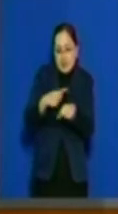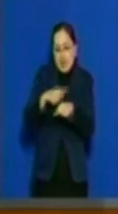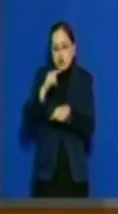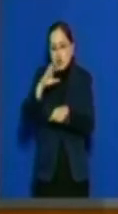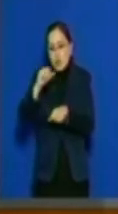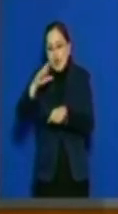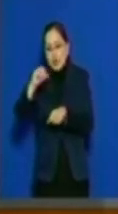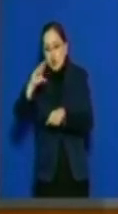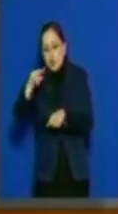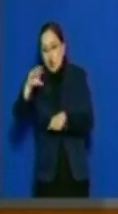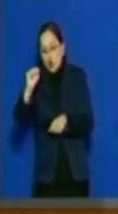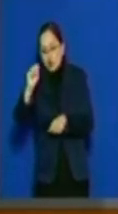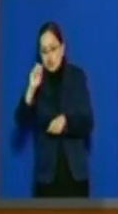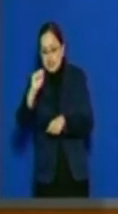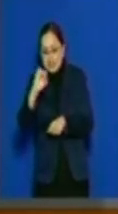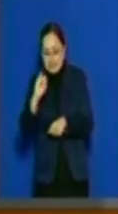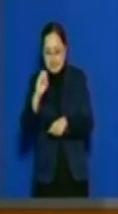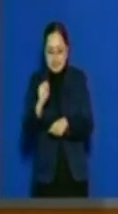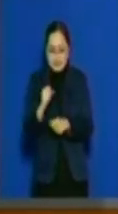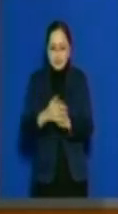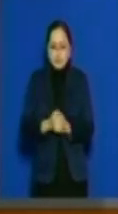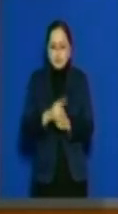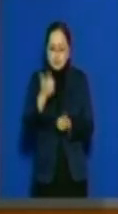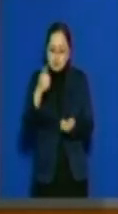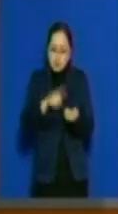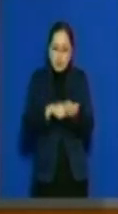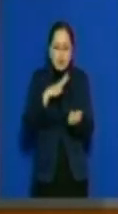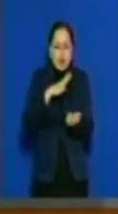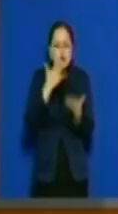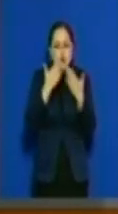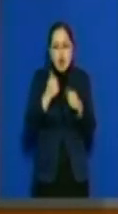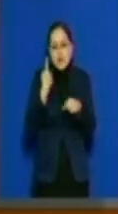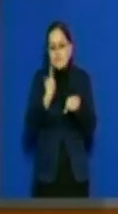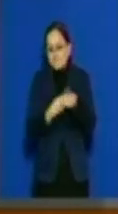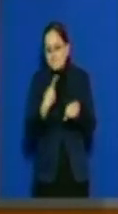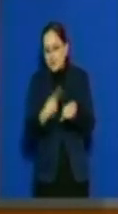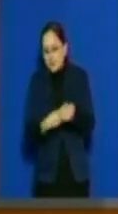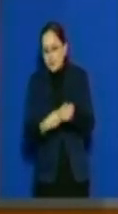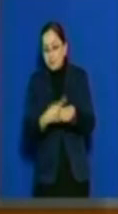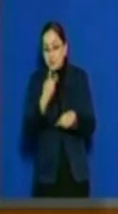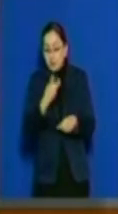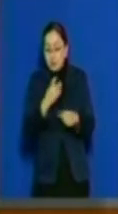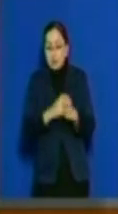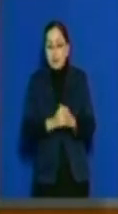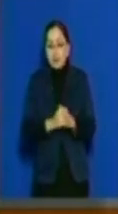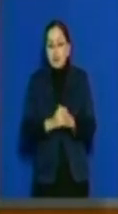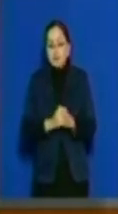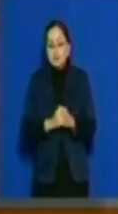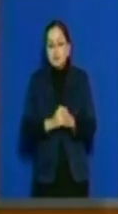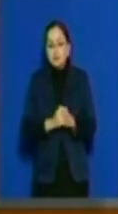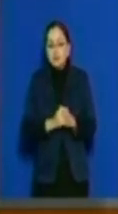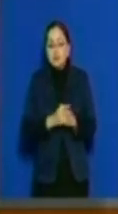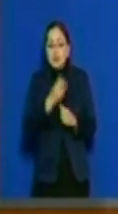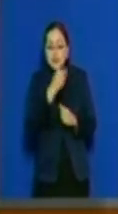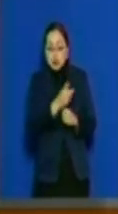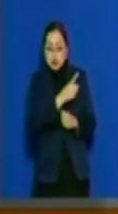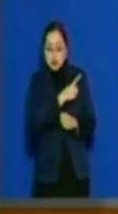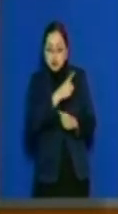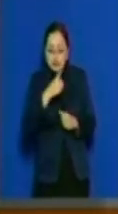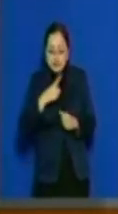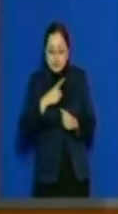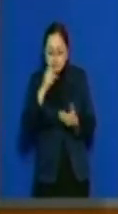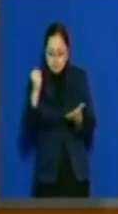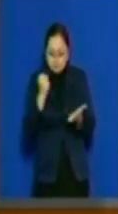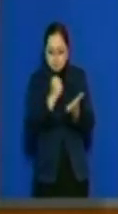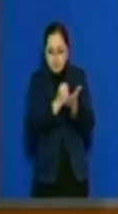y brucelosis bovina o caprina, para lo cual deberán respaldar